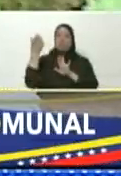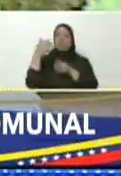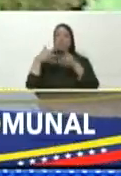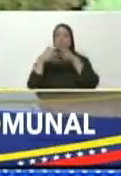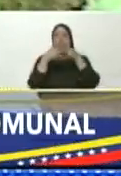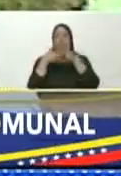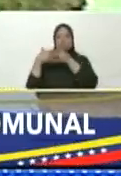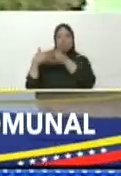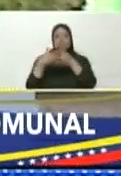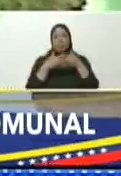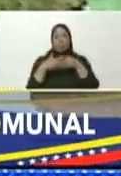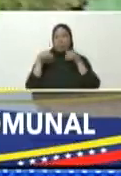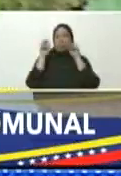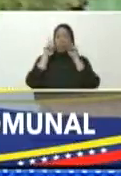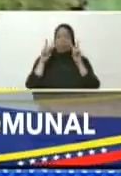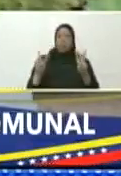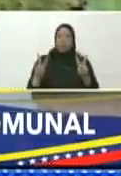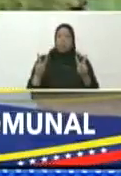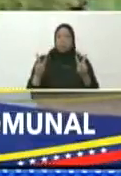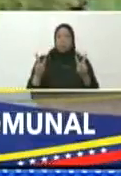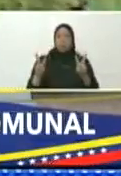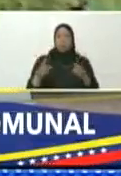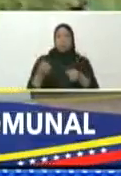imperialismo cuando hubiera que enfrentarlo.